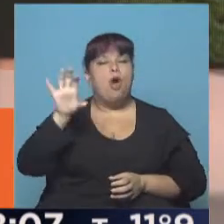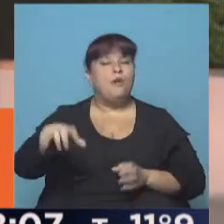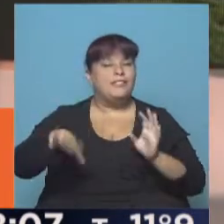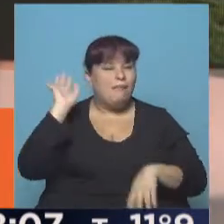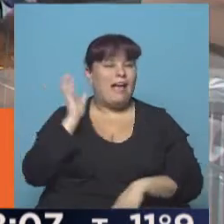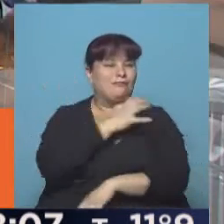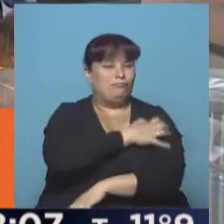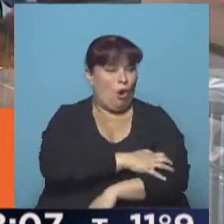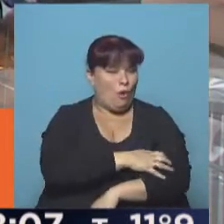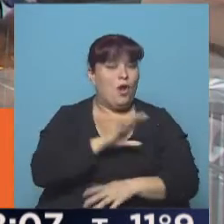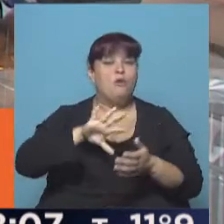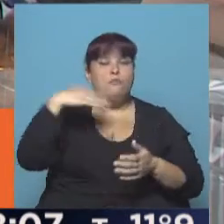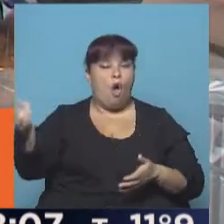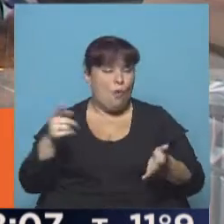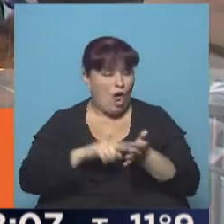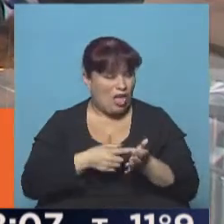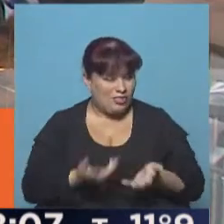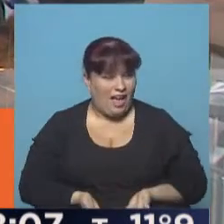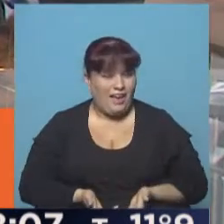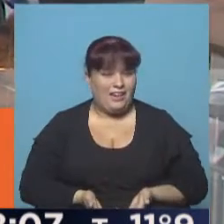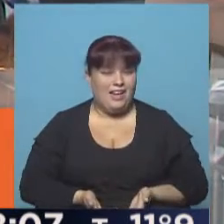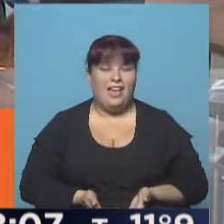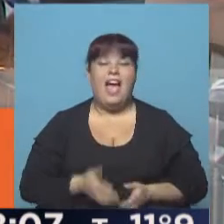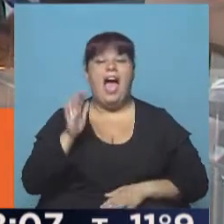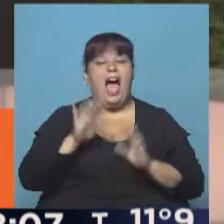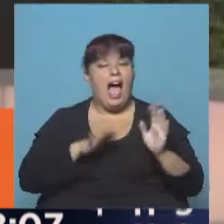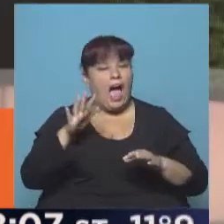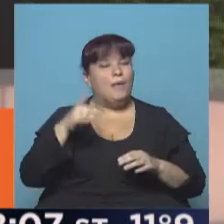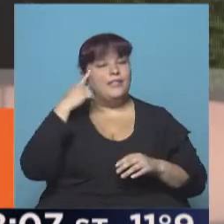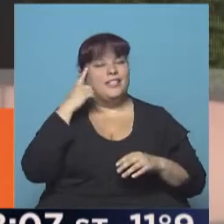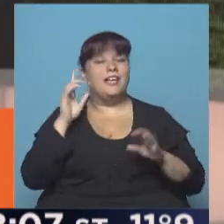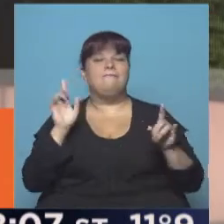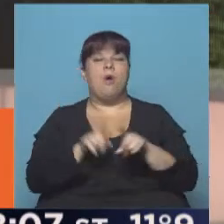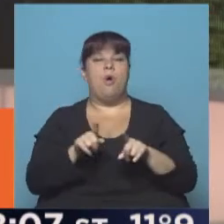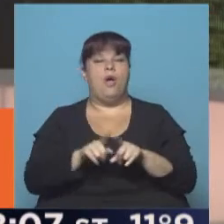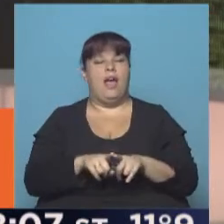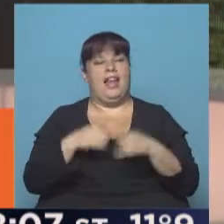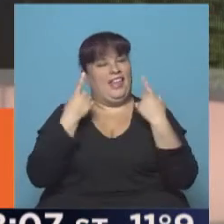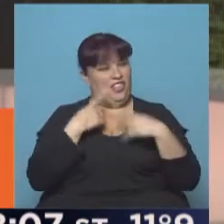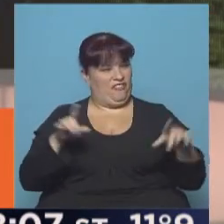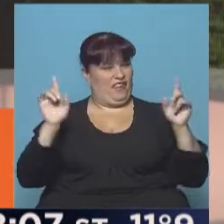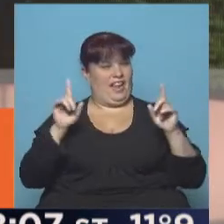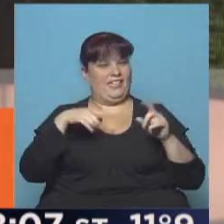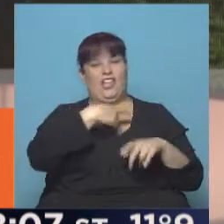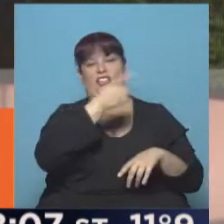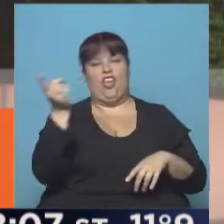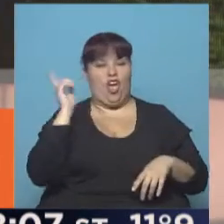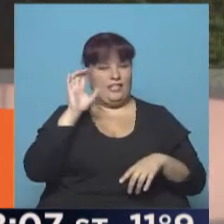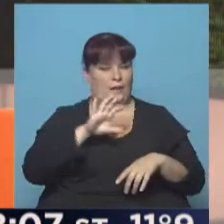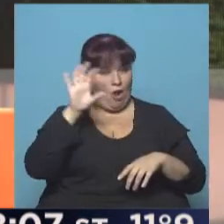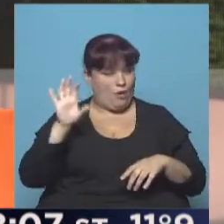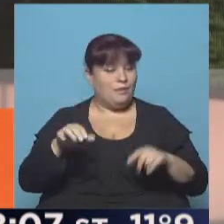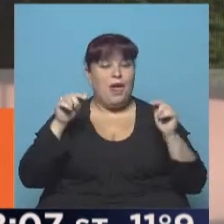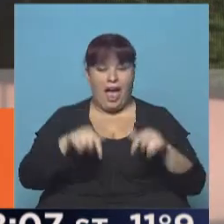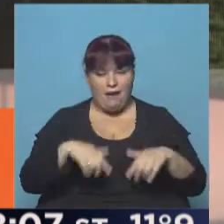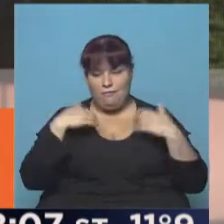pobres tiene es la provincia de Buenos Aires. A veces hay una mirada diferencial del resto de las provincias, pero aquí